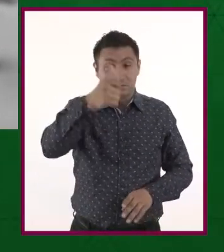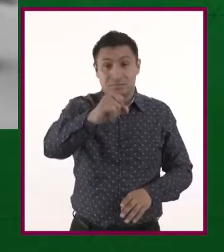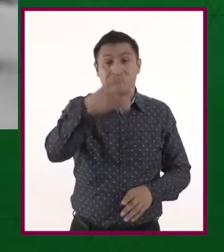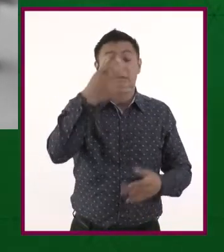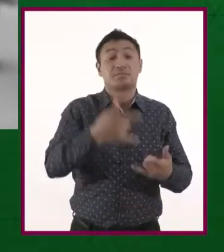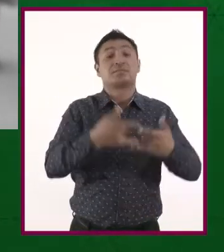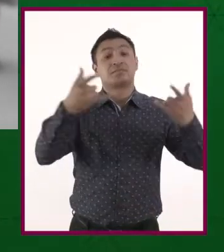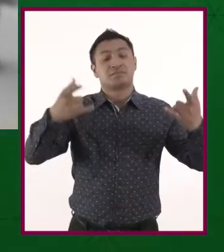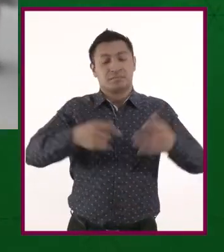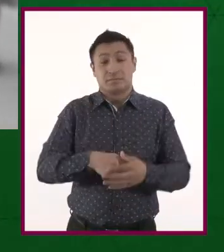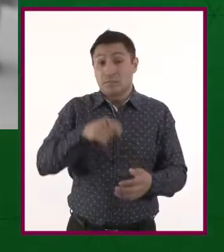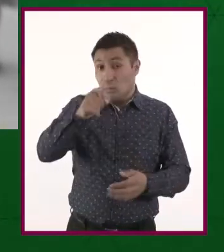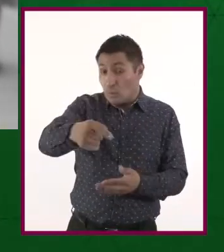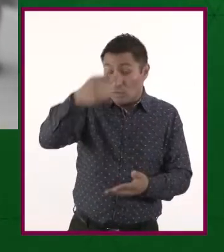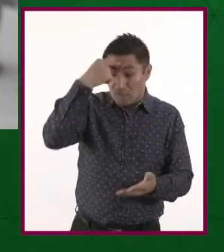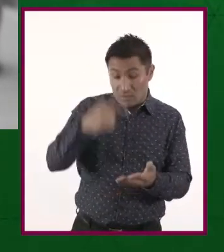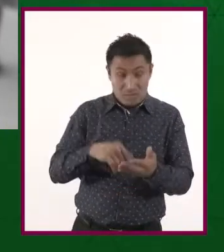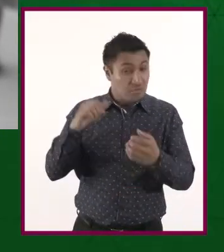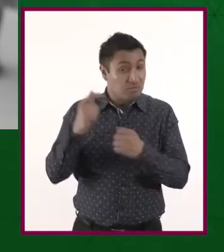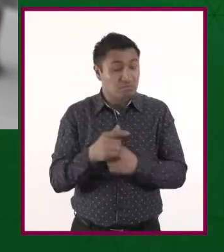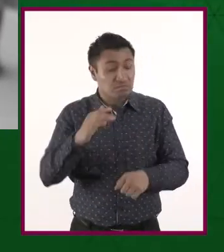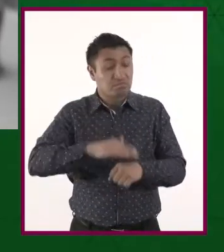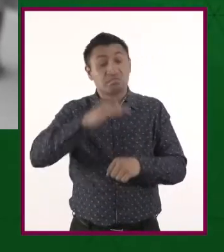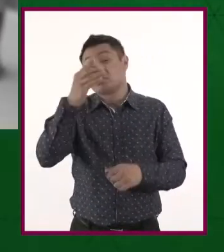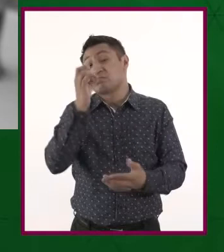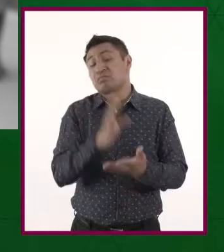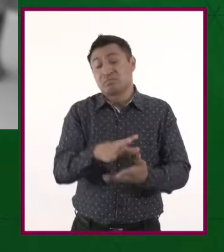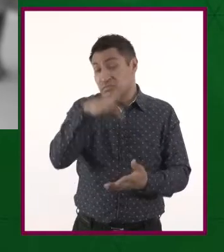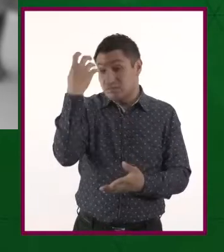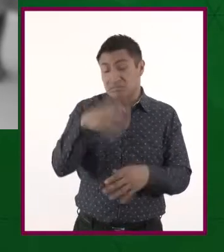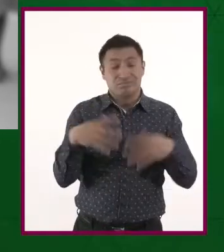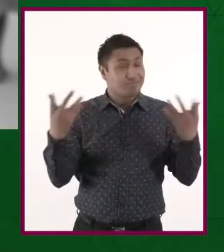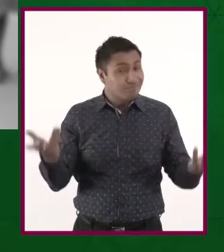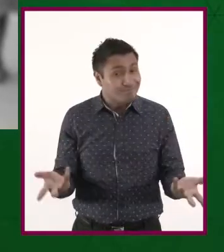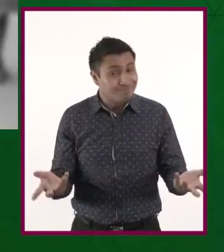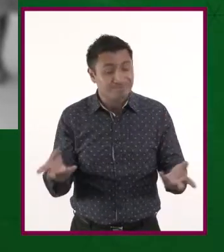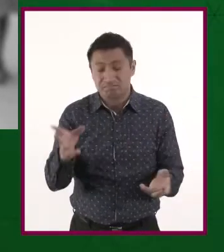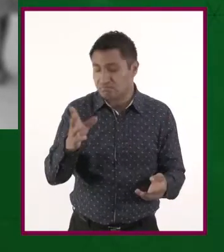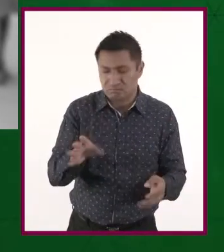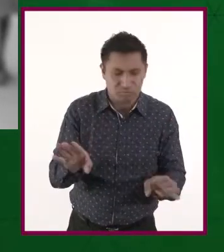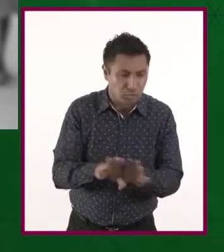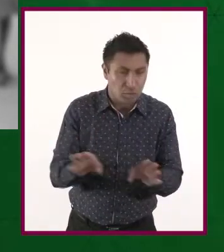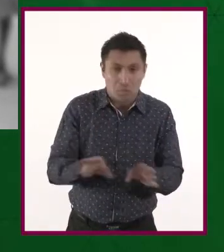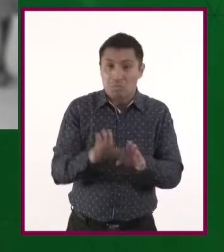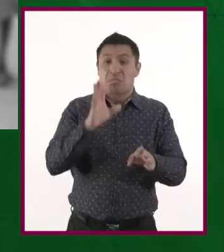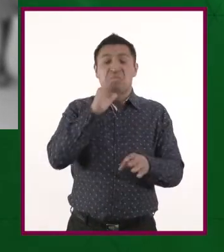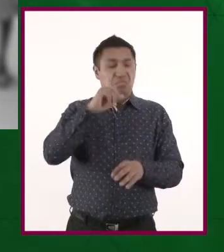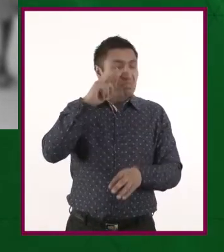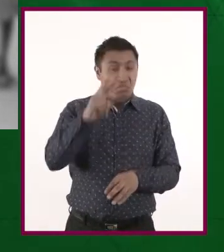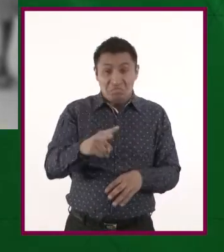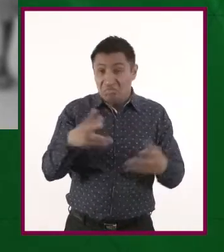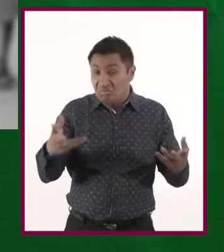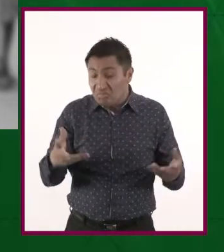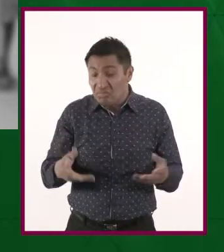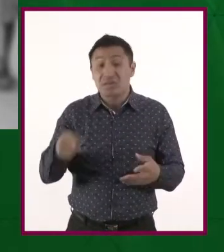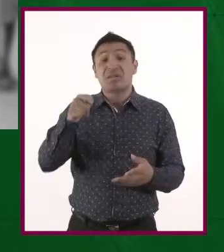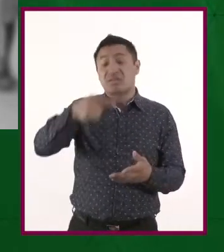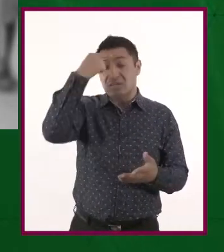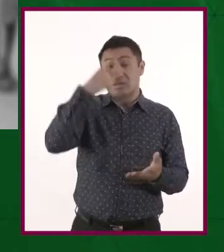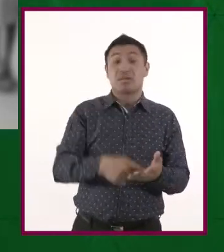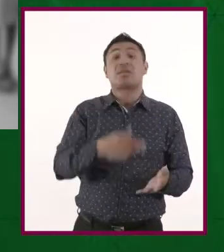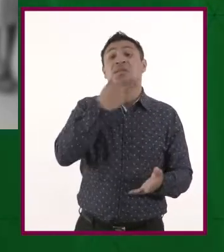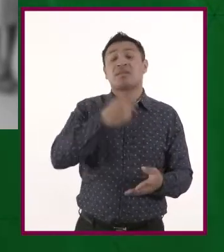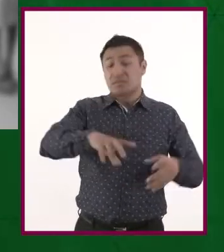historia? ¿Crees que hay algo más que esta fotografía no nos deja ver? ¿Crees que el fotógrafo planeó